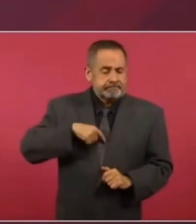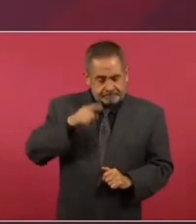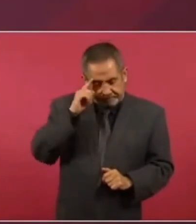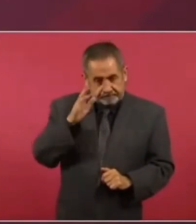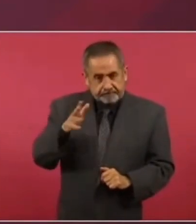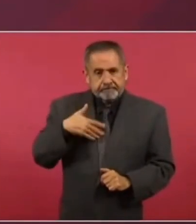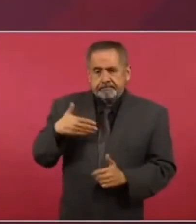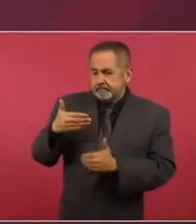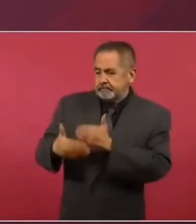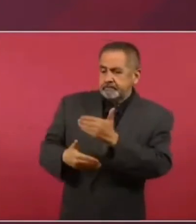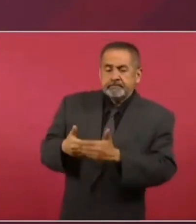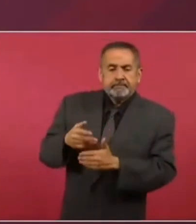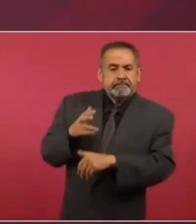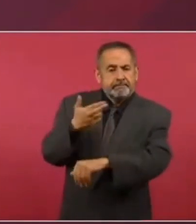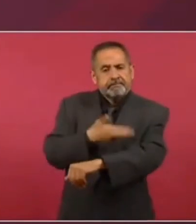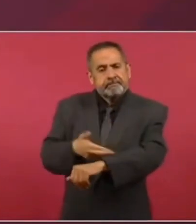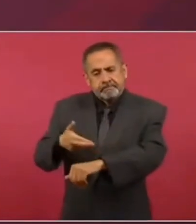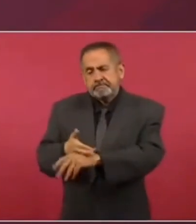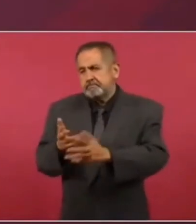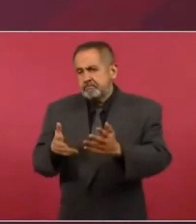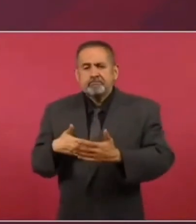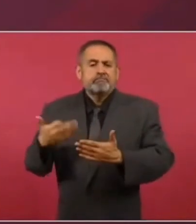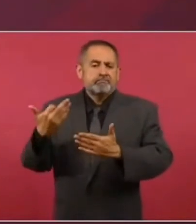se está avanzando, falta